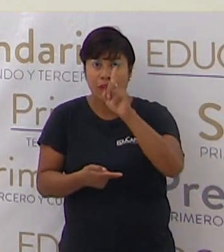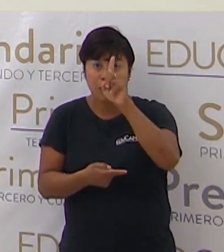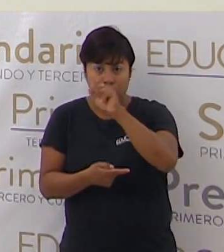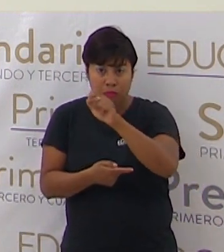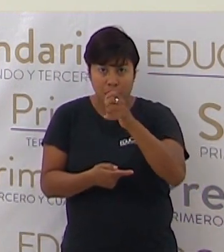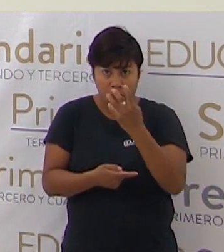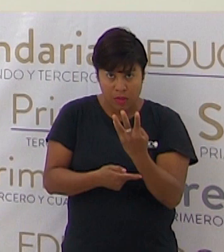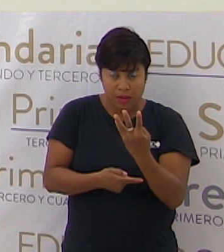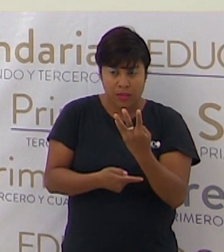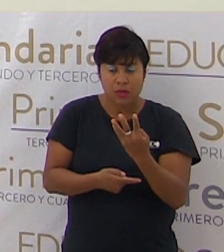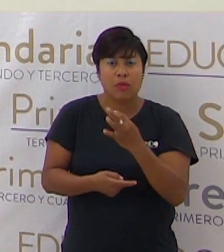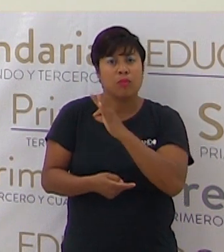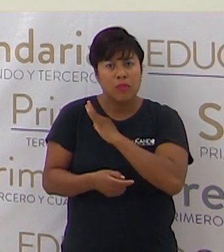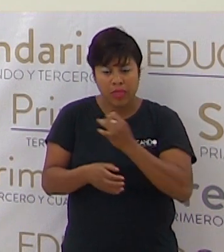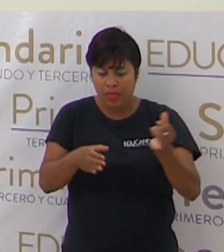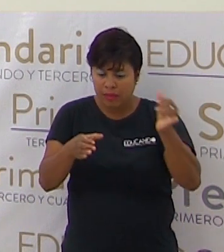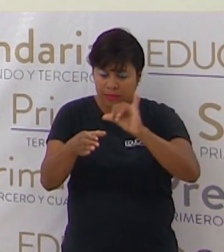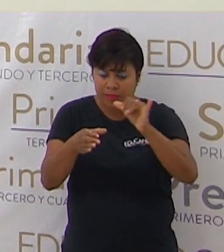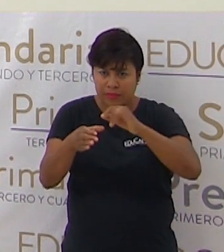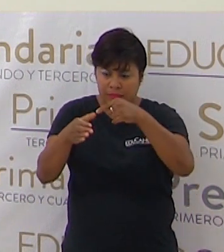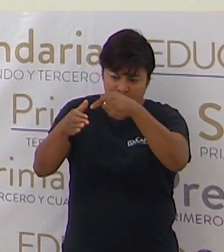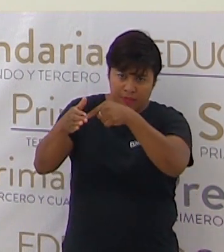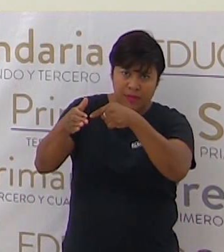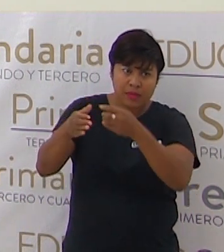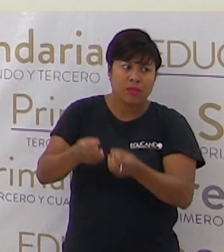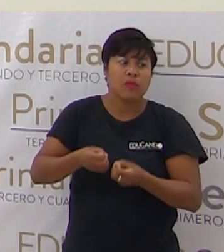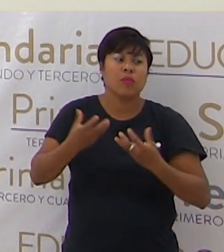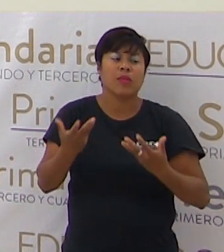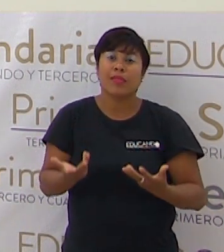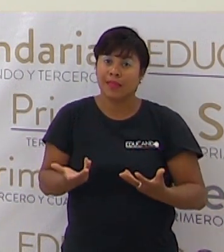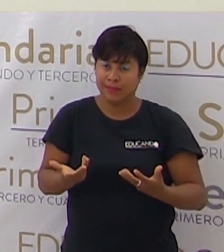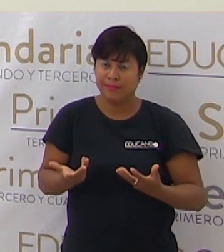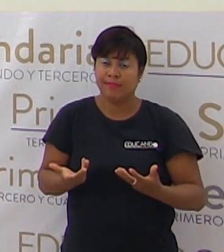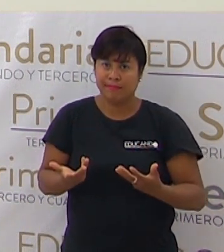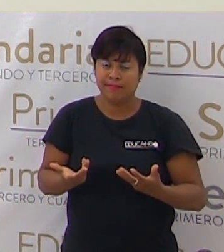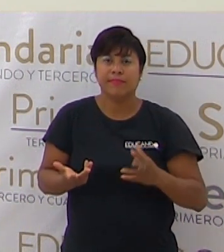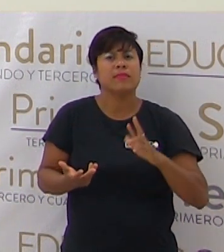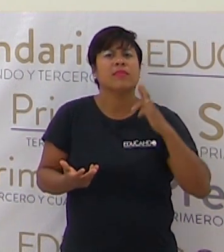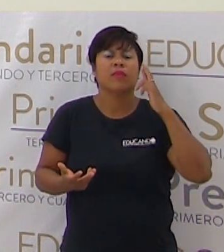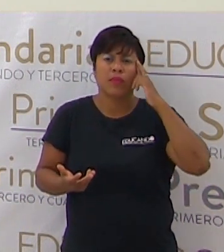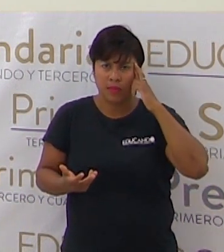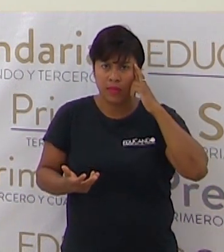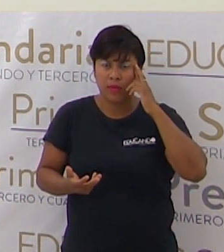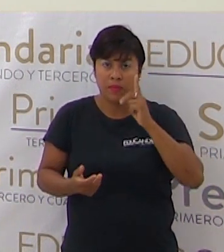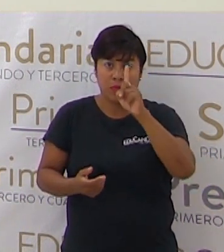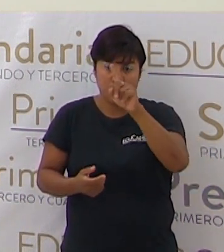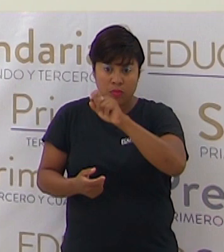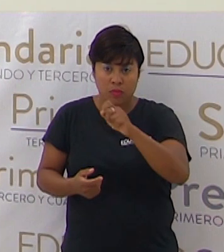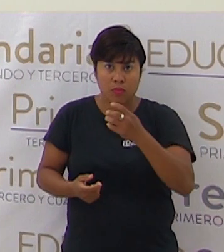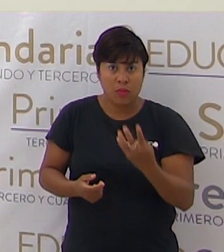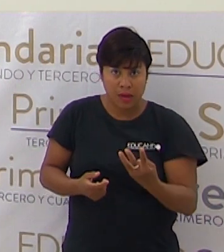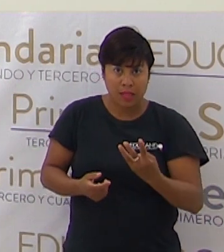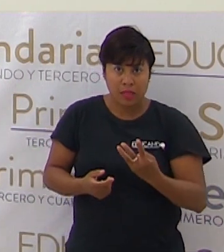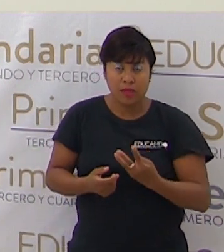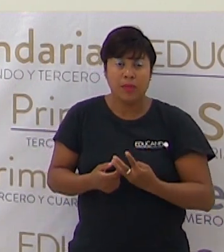un cuarto me salen de aquí, ¿sí? Recuerda que un cuarto